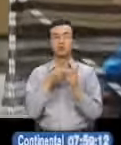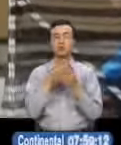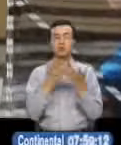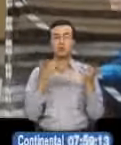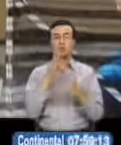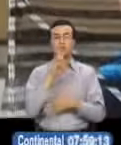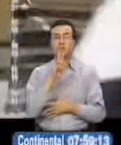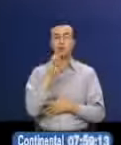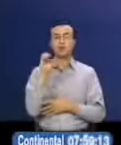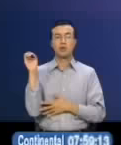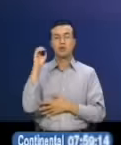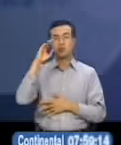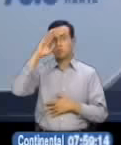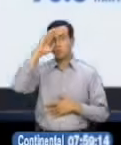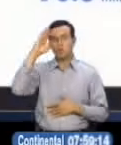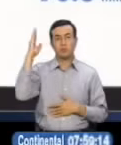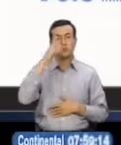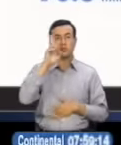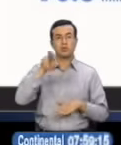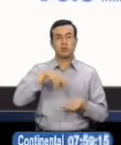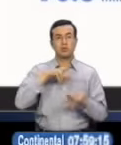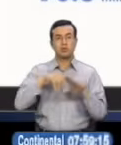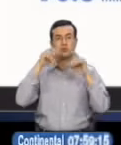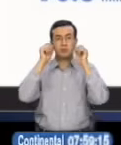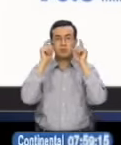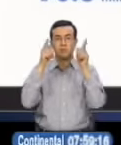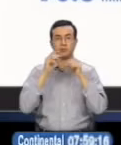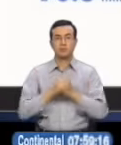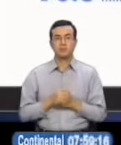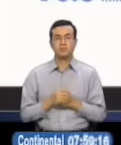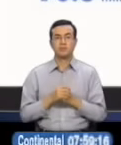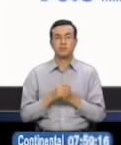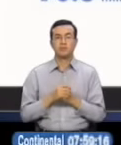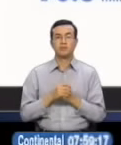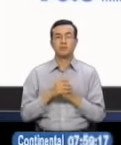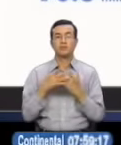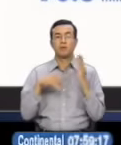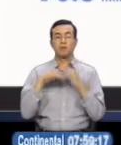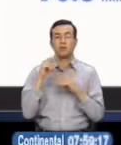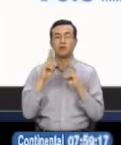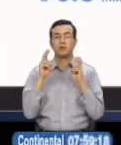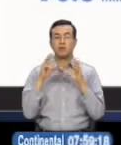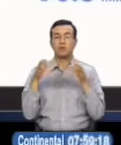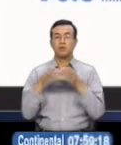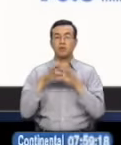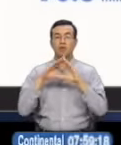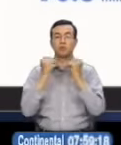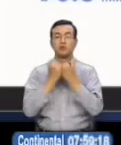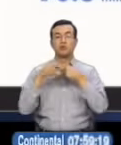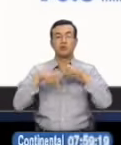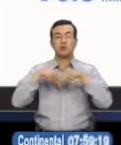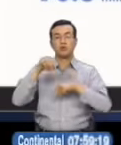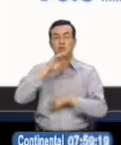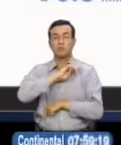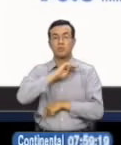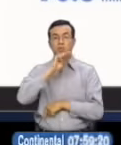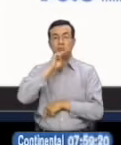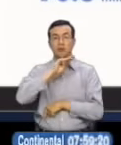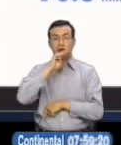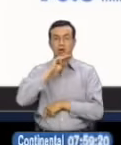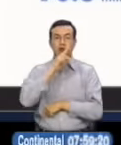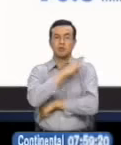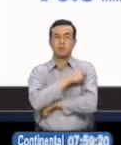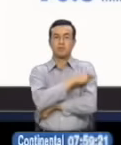de 600 elementos de la Policía Nacional, además de personal de la Agencia de Tránsito de Manta, Cruz Roja